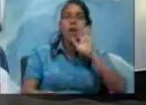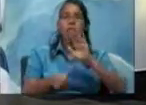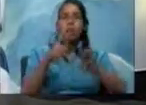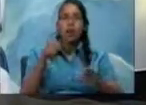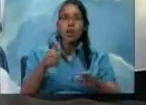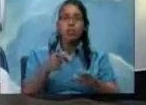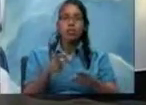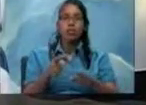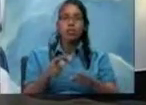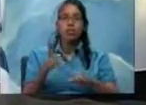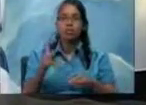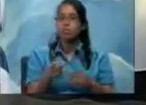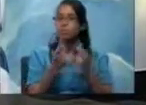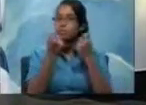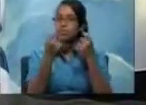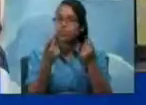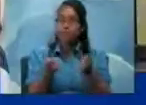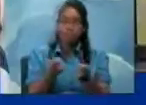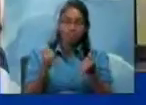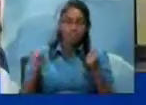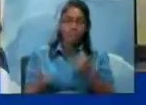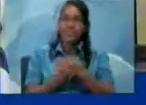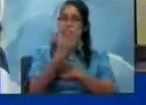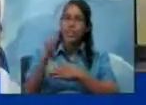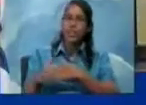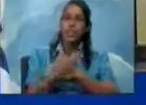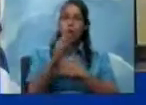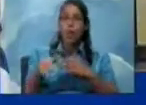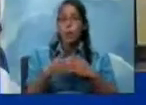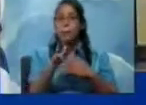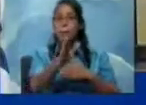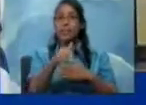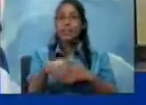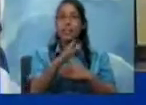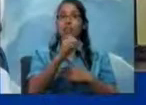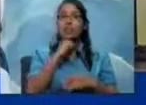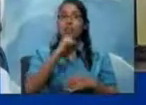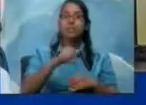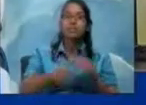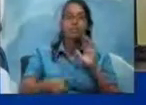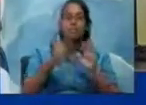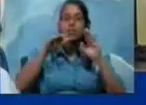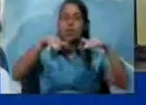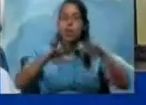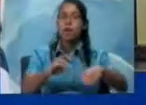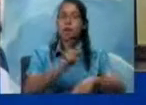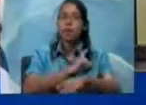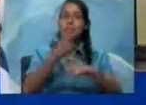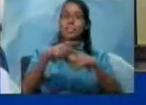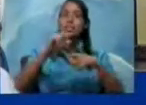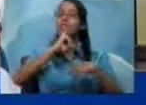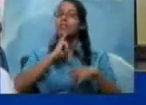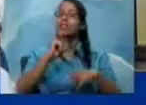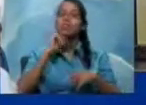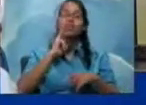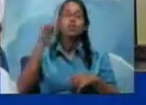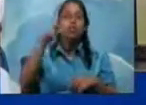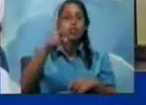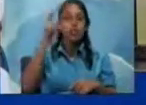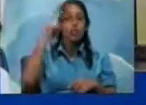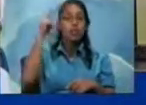más rico en peces es el mar de Galilea para que usted sepa lo que es el mar de